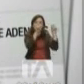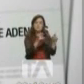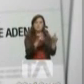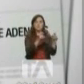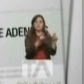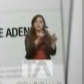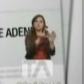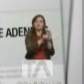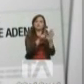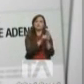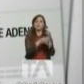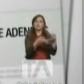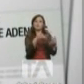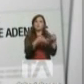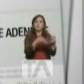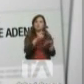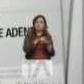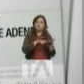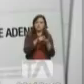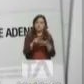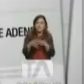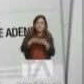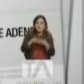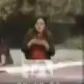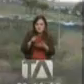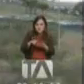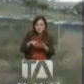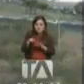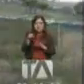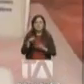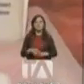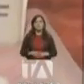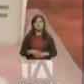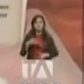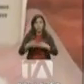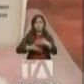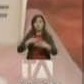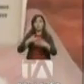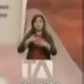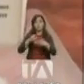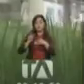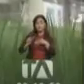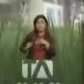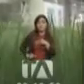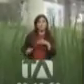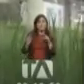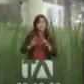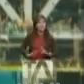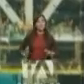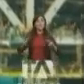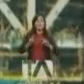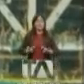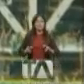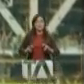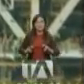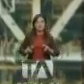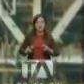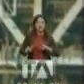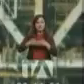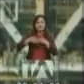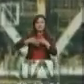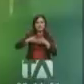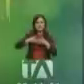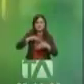por Hidropastaza para la suscripción de las adendas. Pero el proceso que fue detalladamente investigado quedó en focas